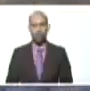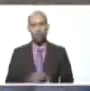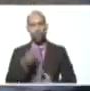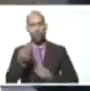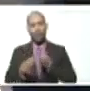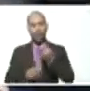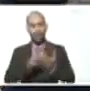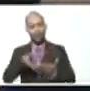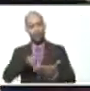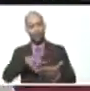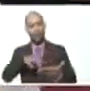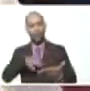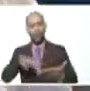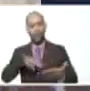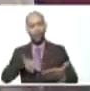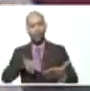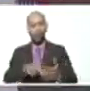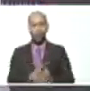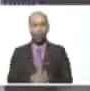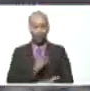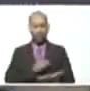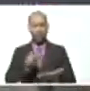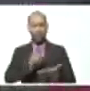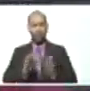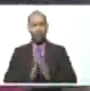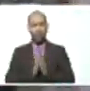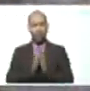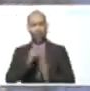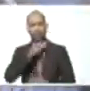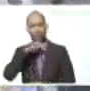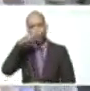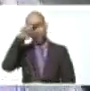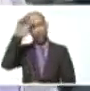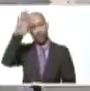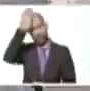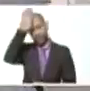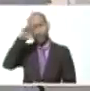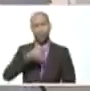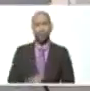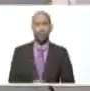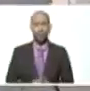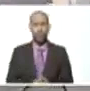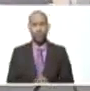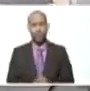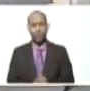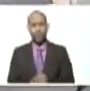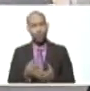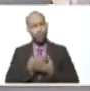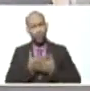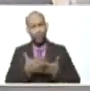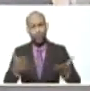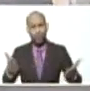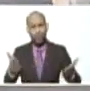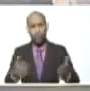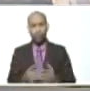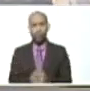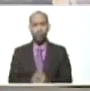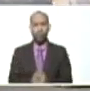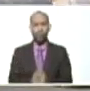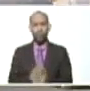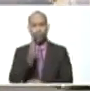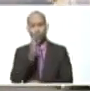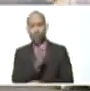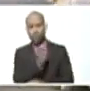Hacemos lectura del quirógrafo del Santo Padre Francisco sobre la disposición de que el venerable siervo de